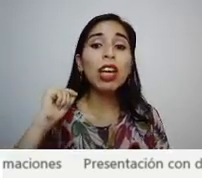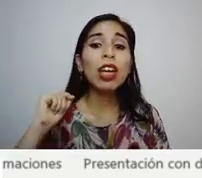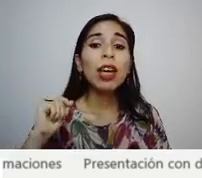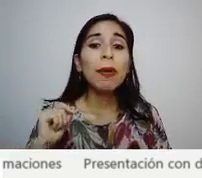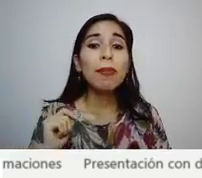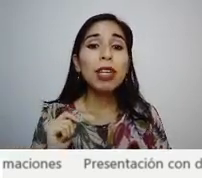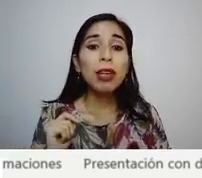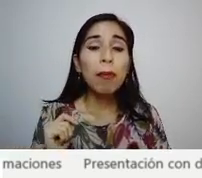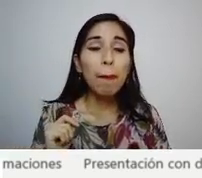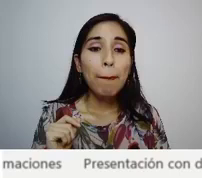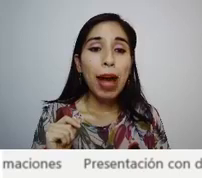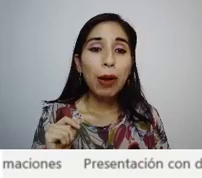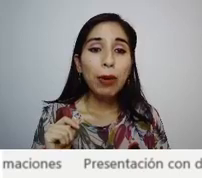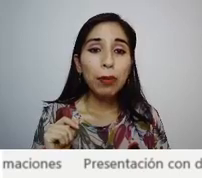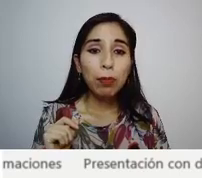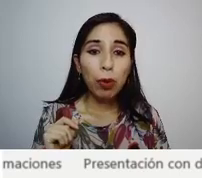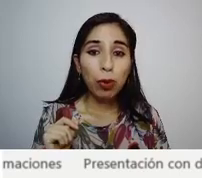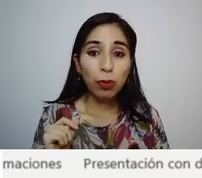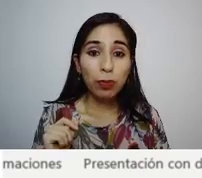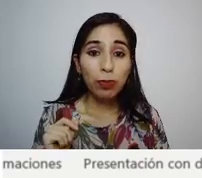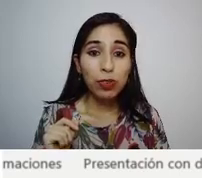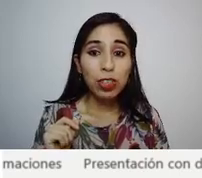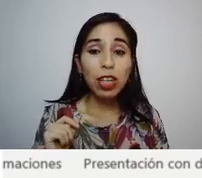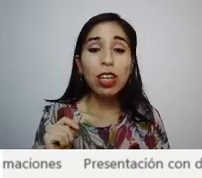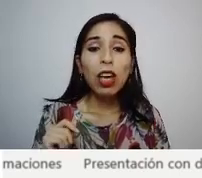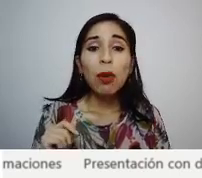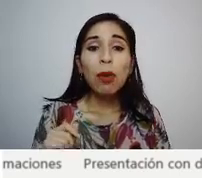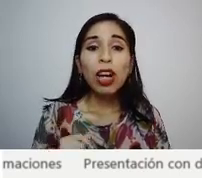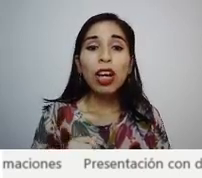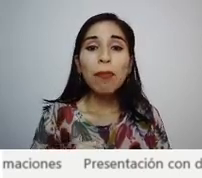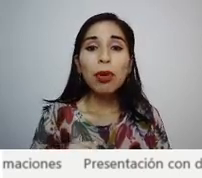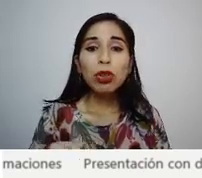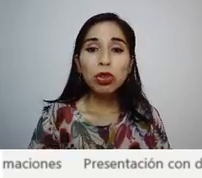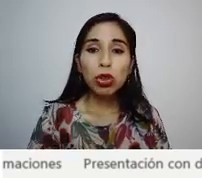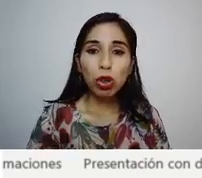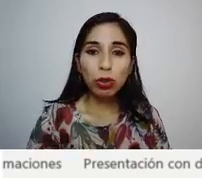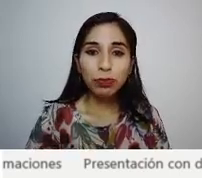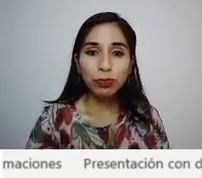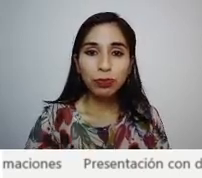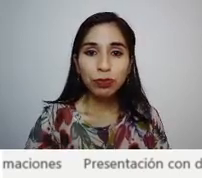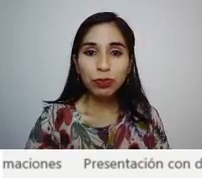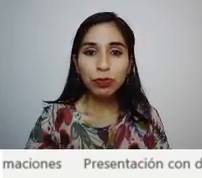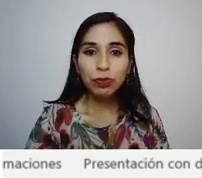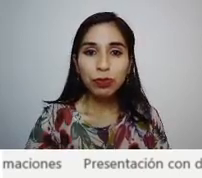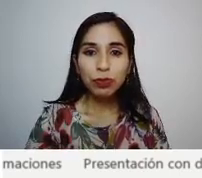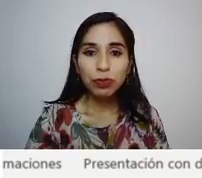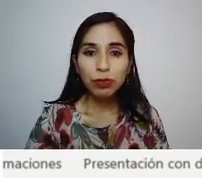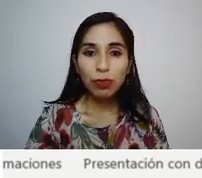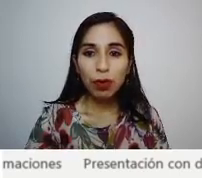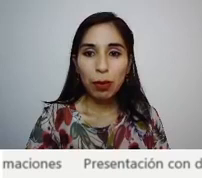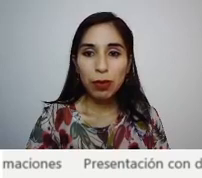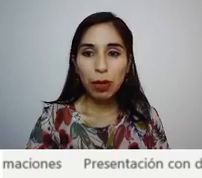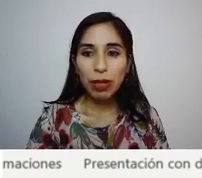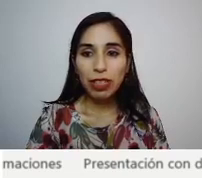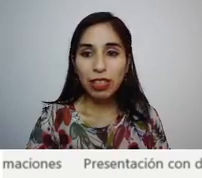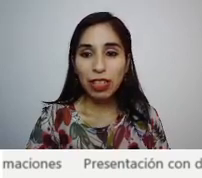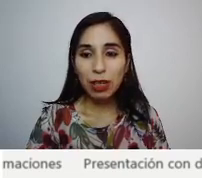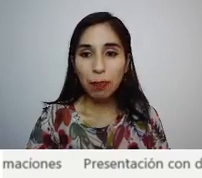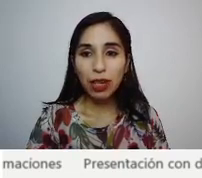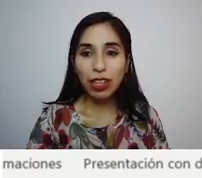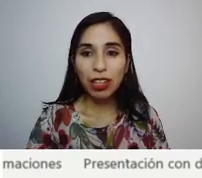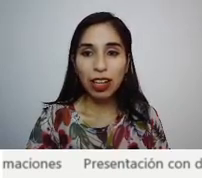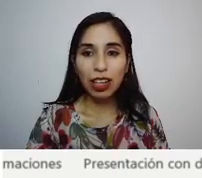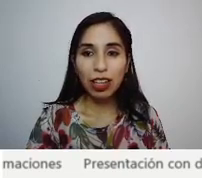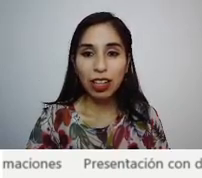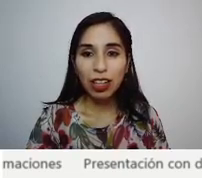oculte mi powerpoint si por ejemplo yo vamos a ver si es